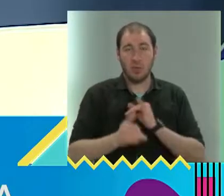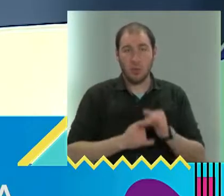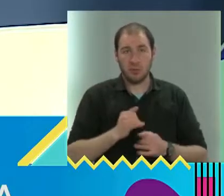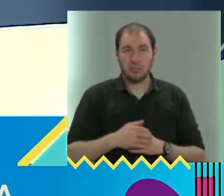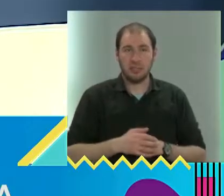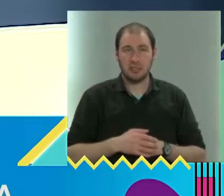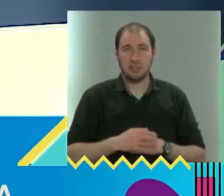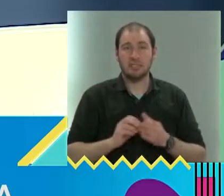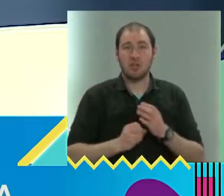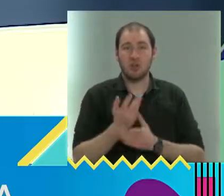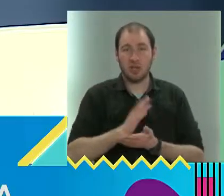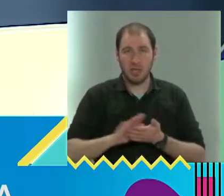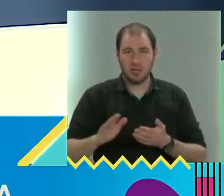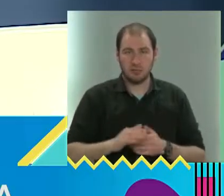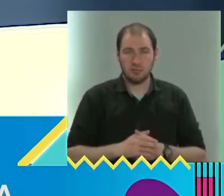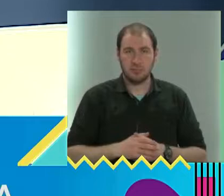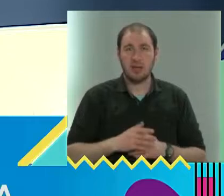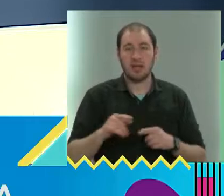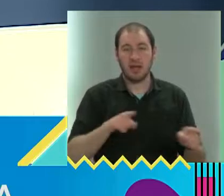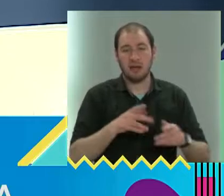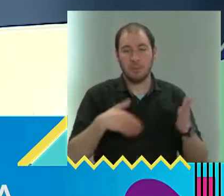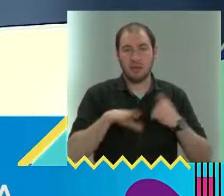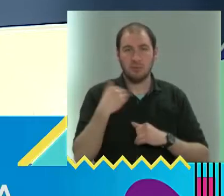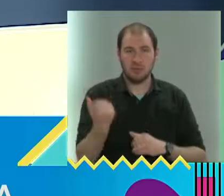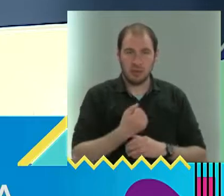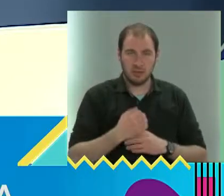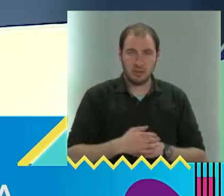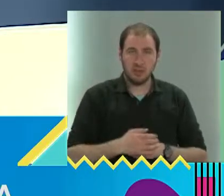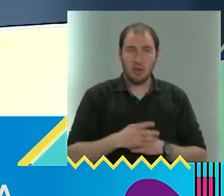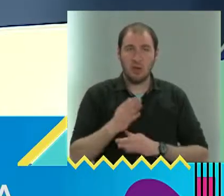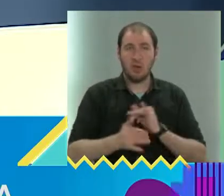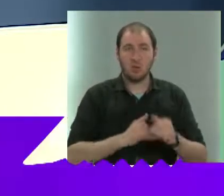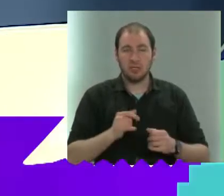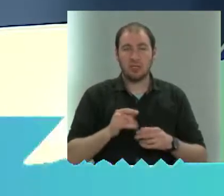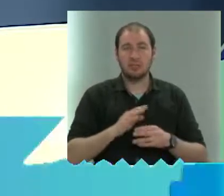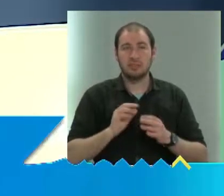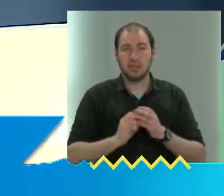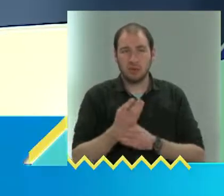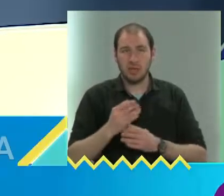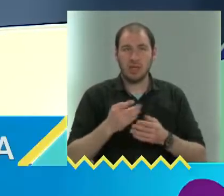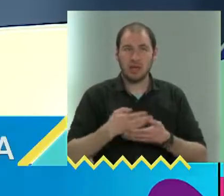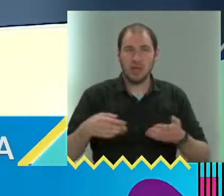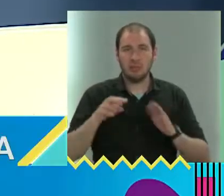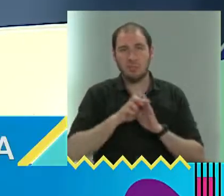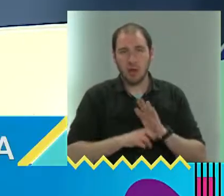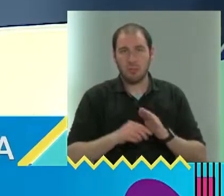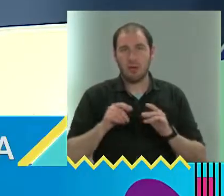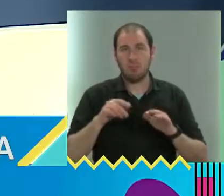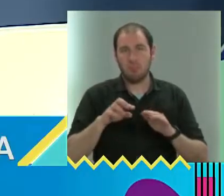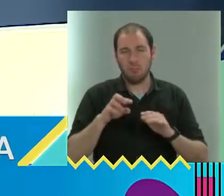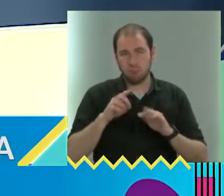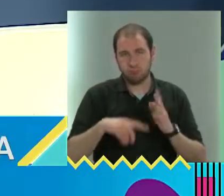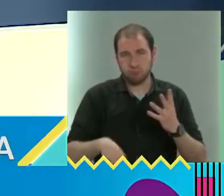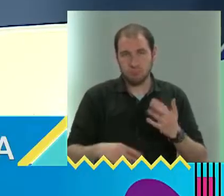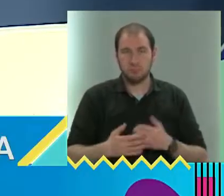justamente las nuevas tecnologías como carreras prioritarias, y cuando hablamos de nuevas tecnologías hablamos de redes, programación, software,